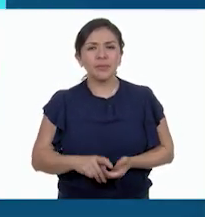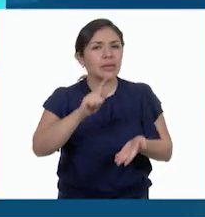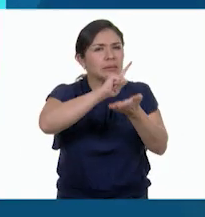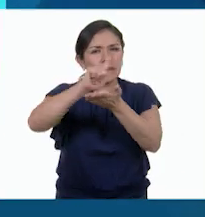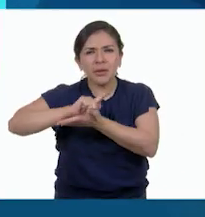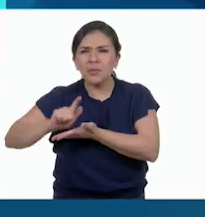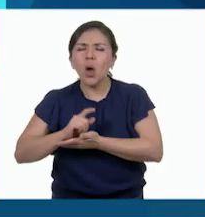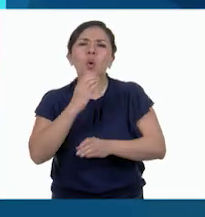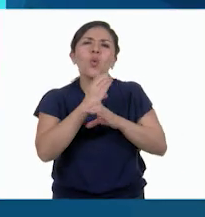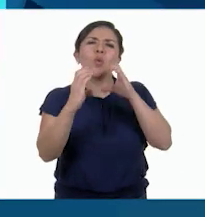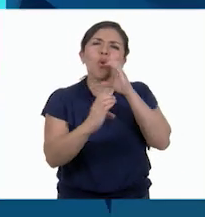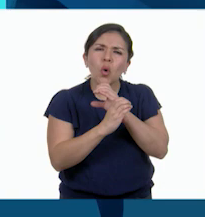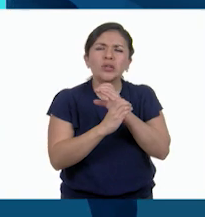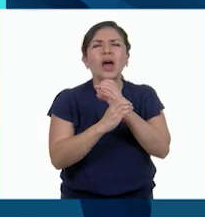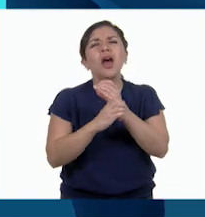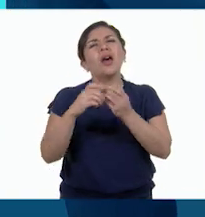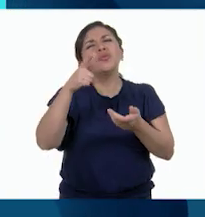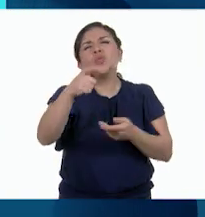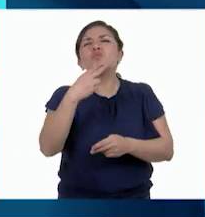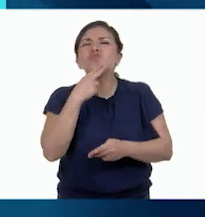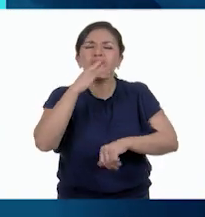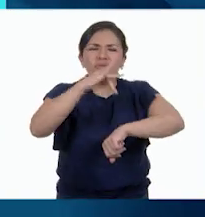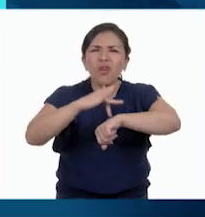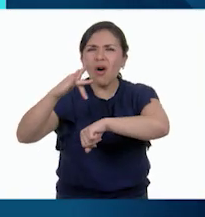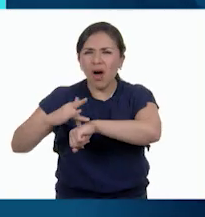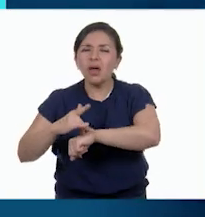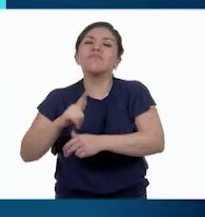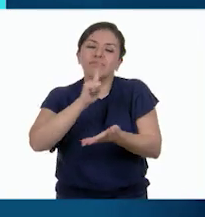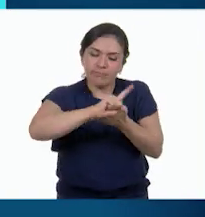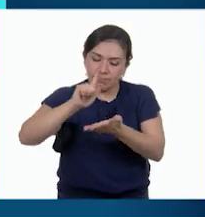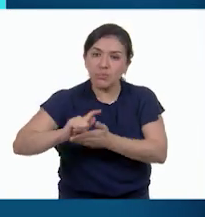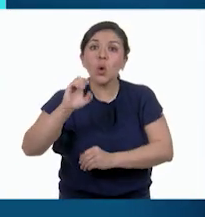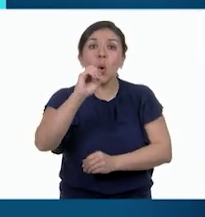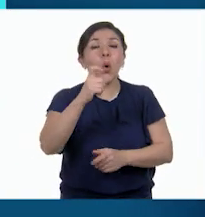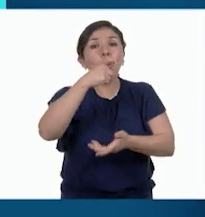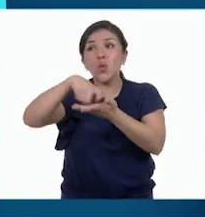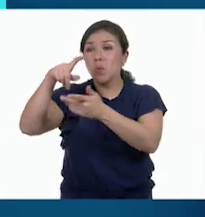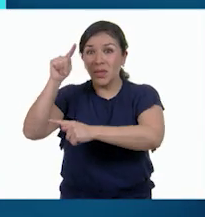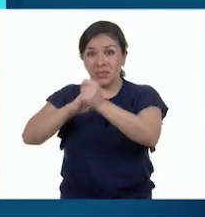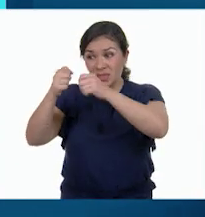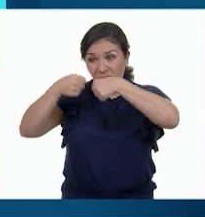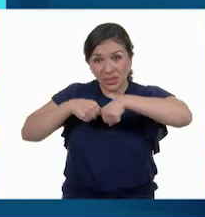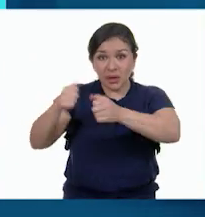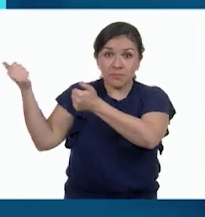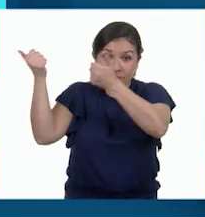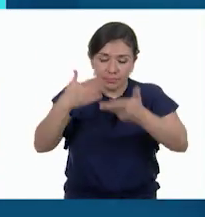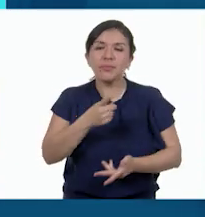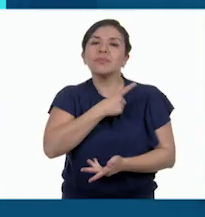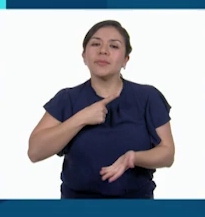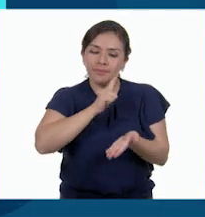Desinfecta las superficies y los objetos que más utilizas. También las cosas que compres en la tienda o el supermercado.